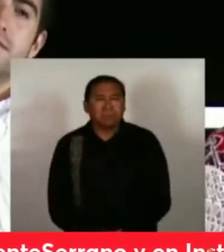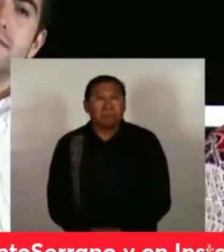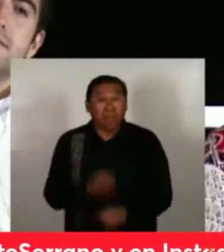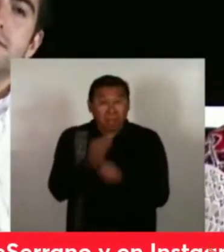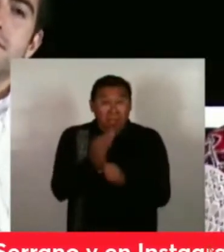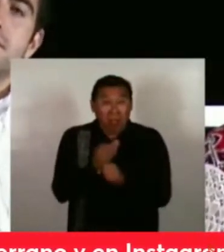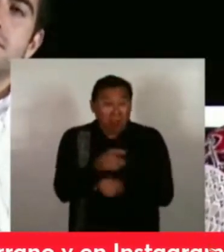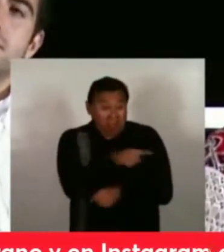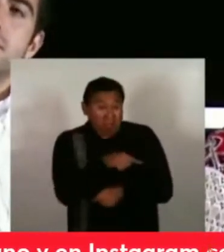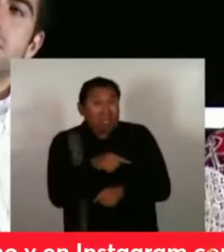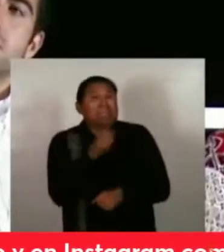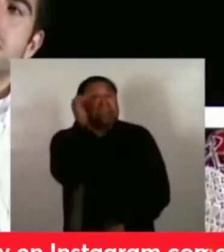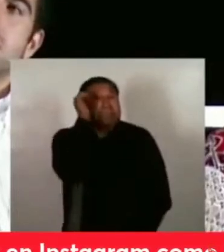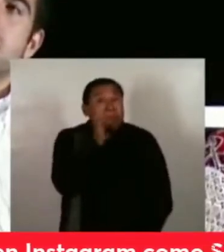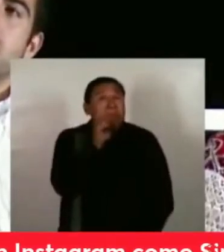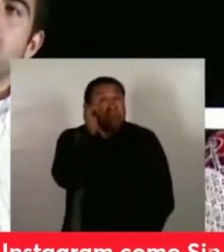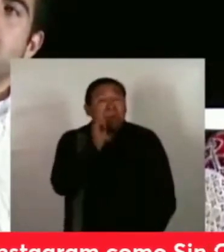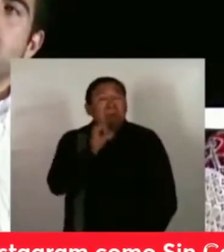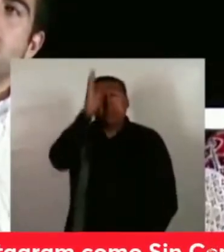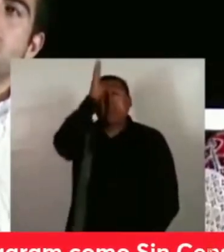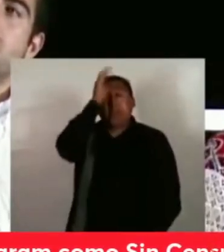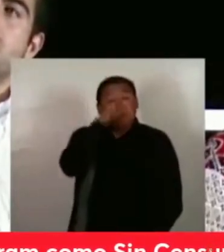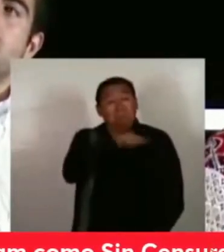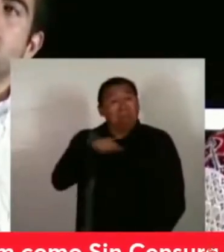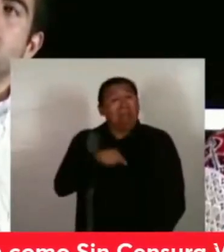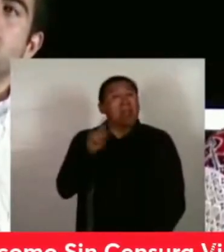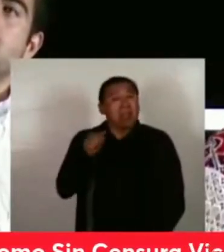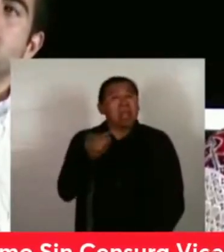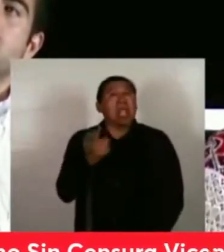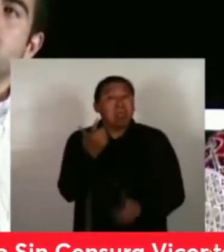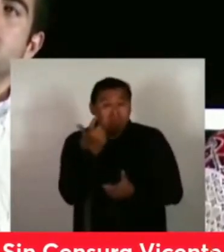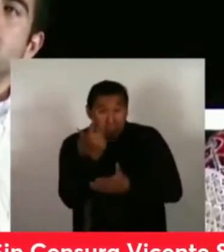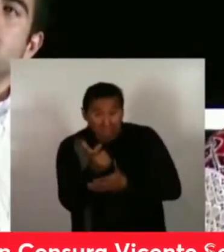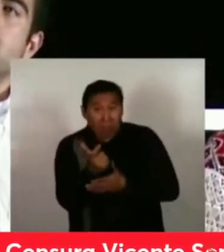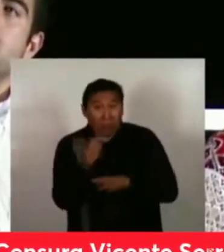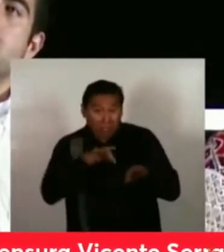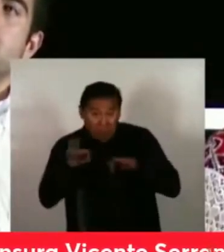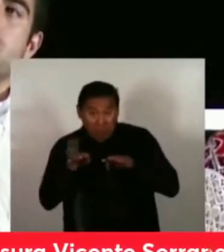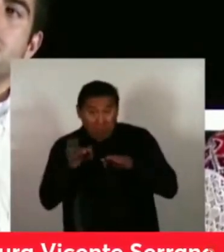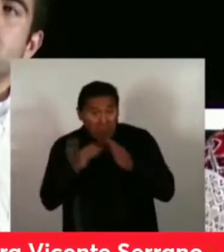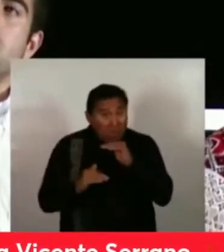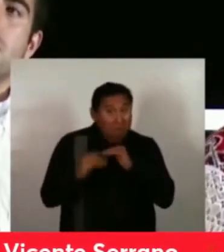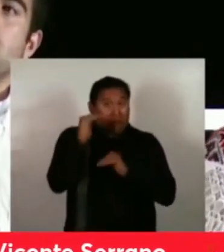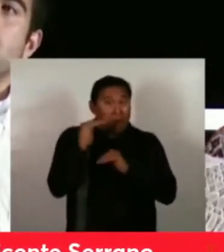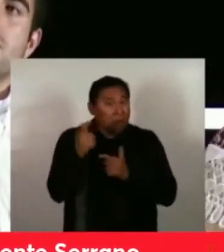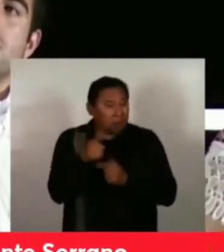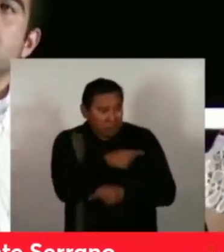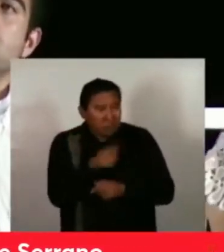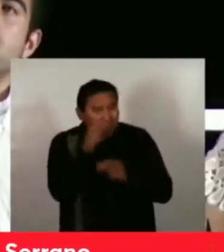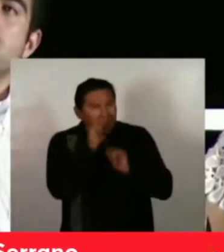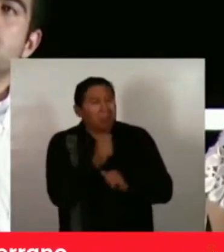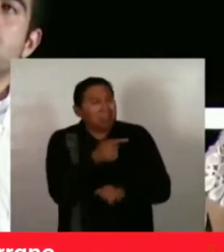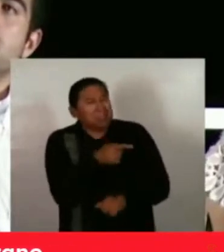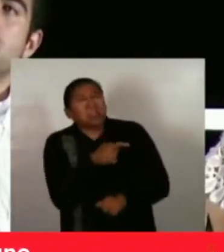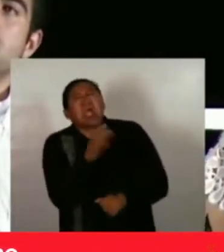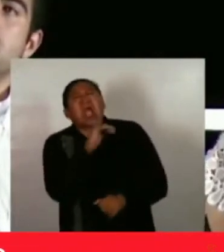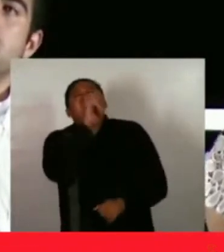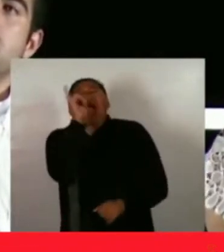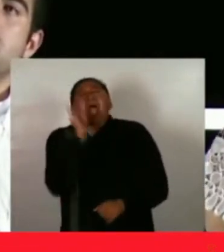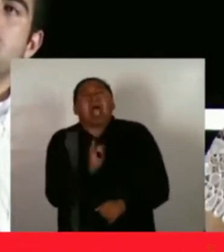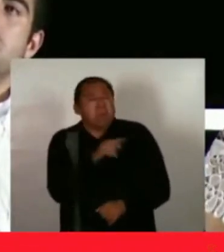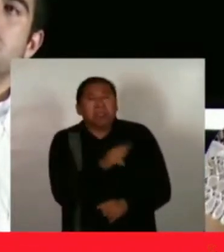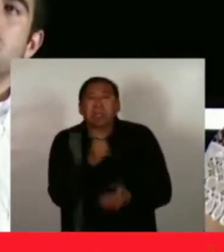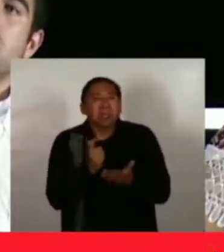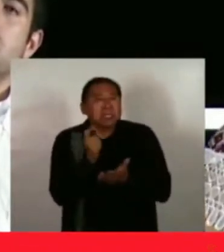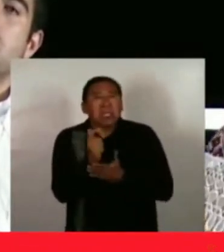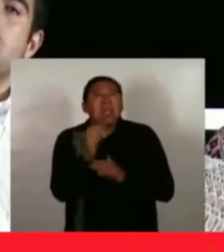ahora dicen que siempre estuvieron de acuerdo con que aumentara el salario mínimo. Pues si ellos nunca subieron el